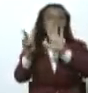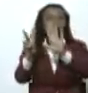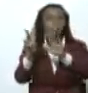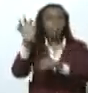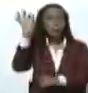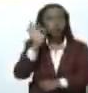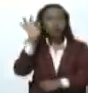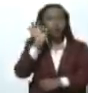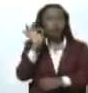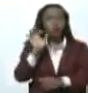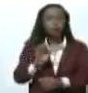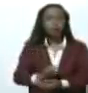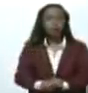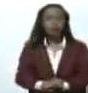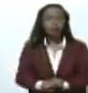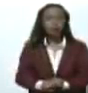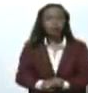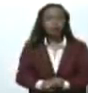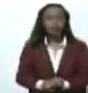40.67%.